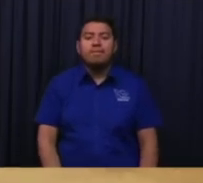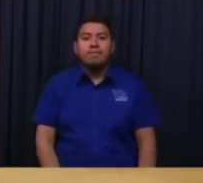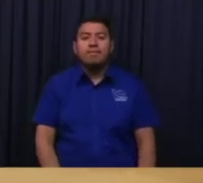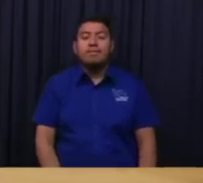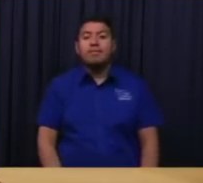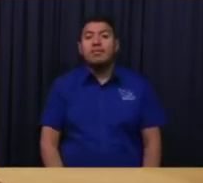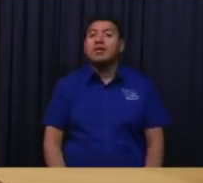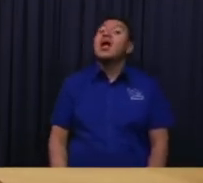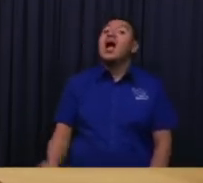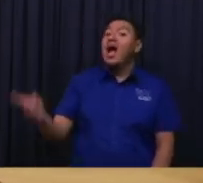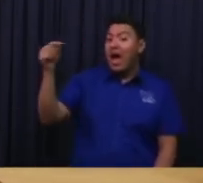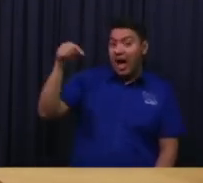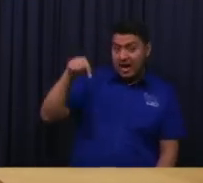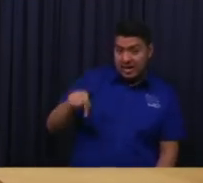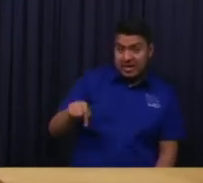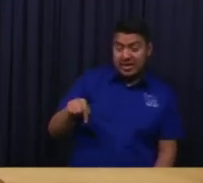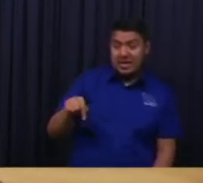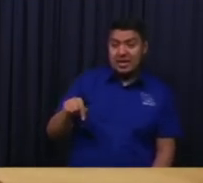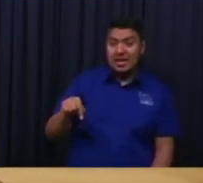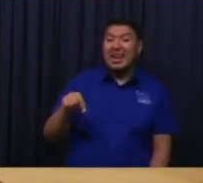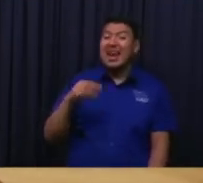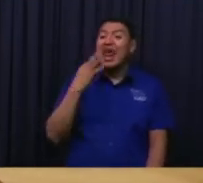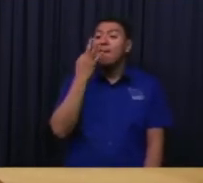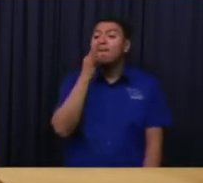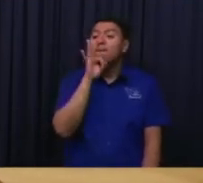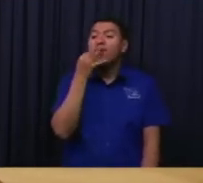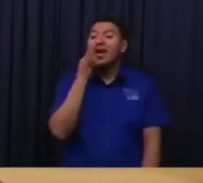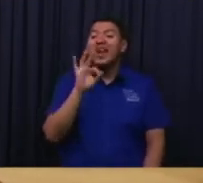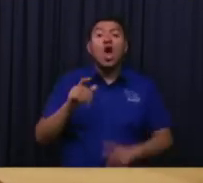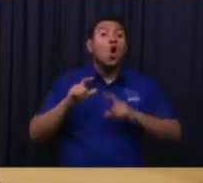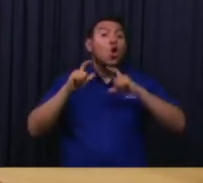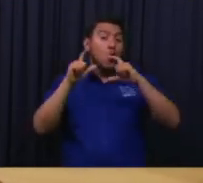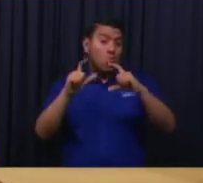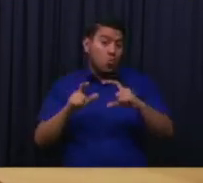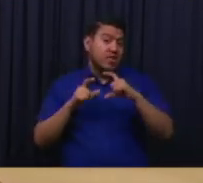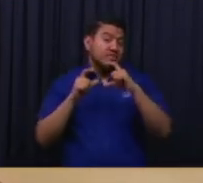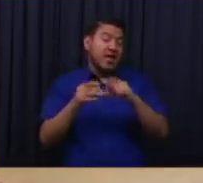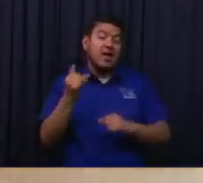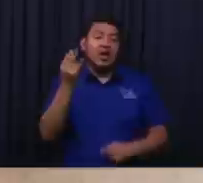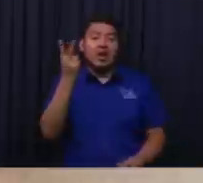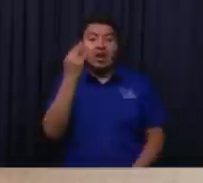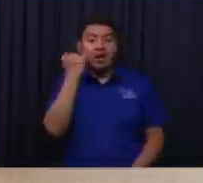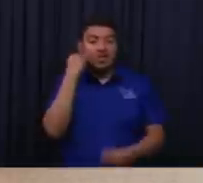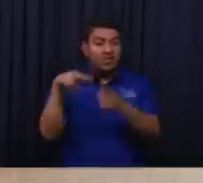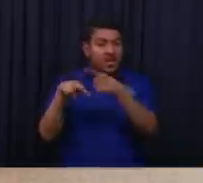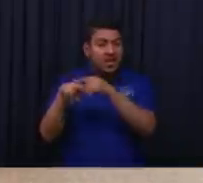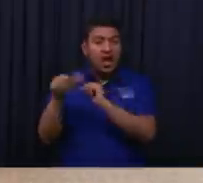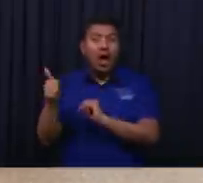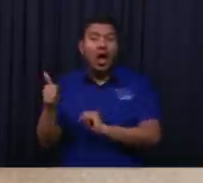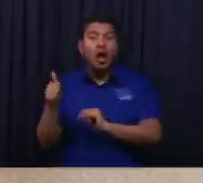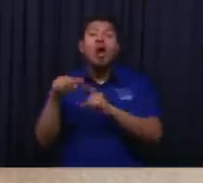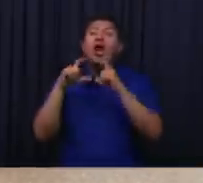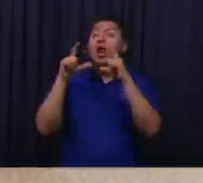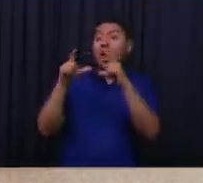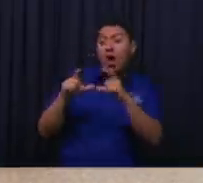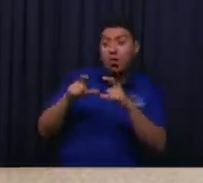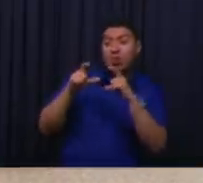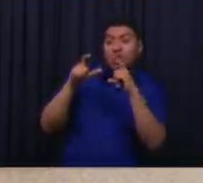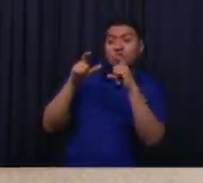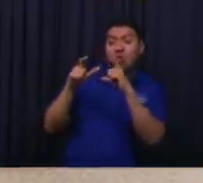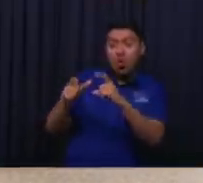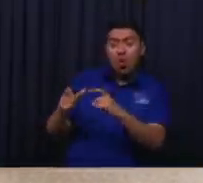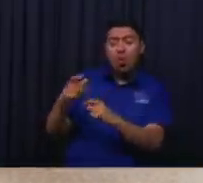cuida, aquí ya su viña la cuidó, aquí ya se ocupó de lo